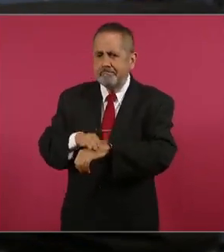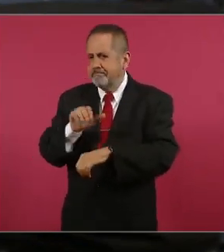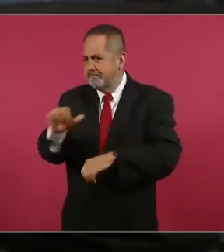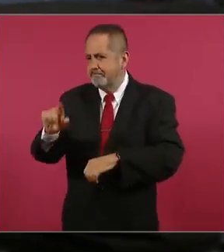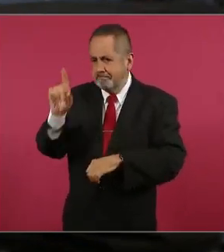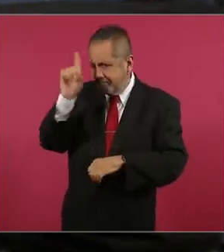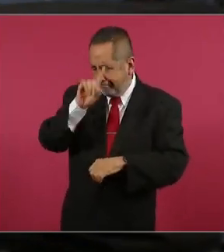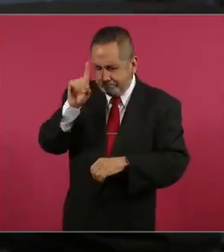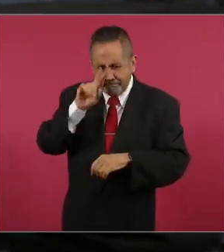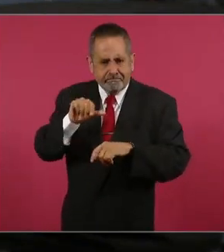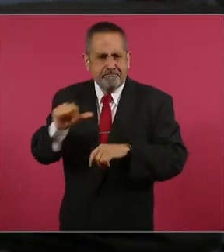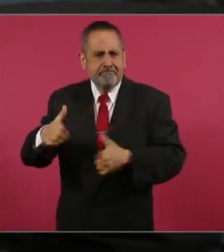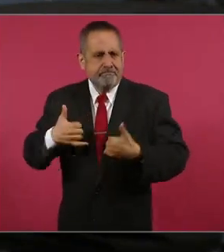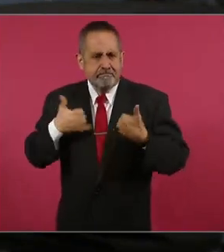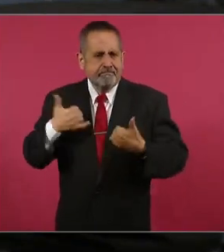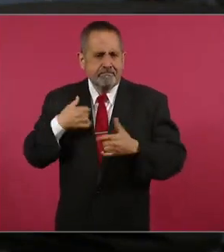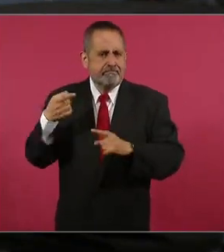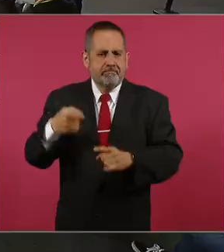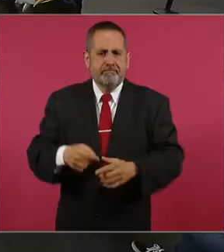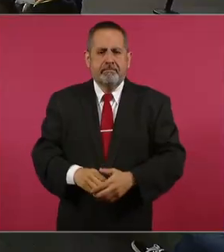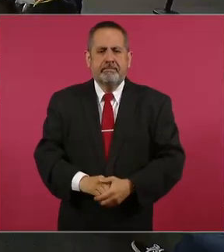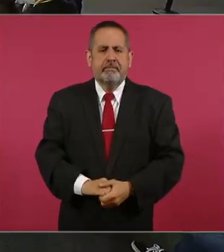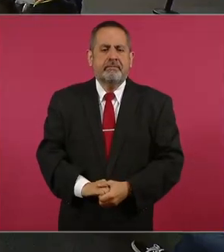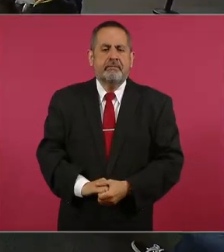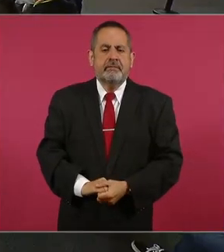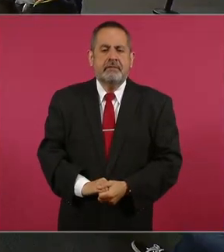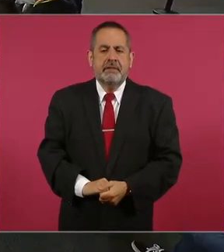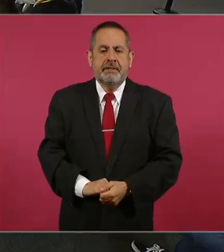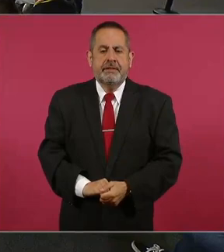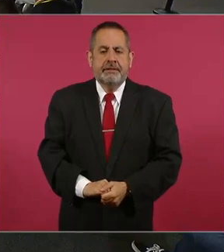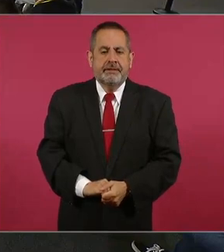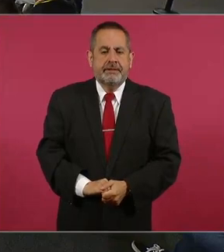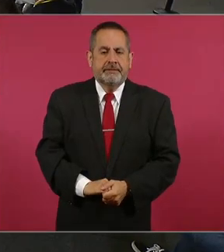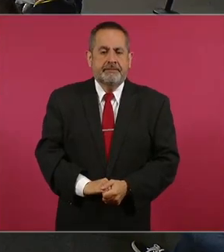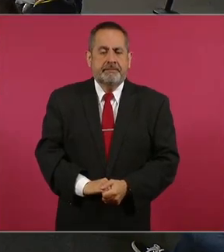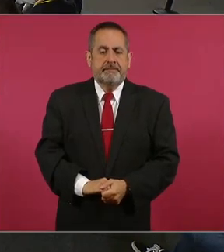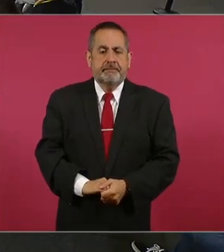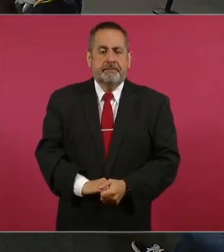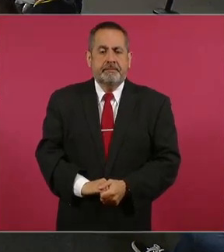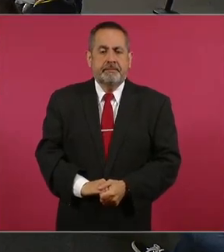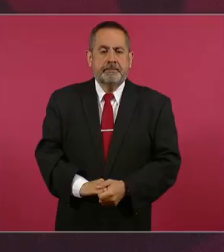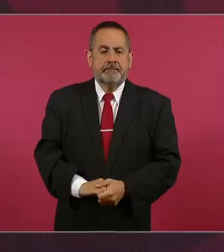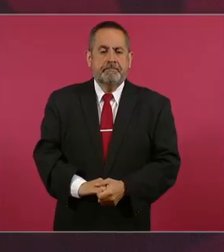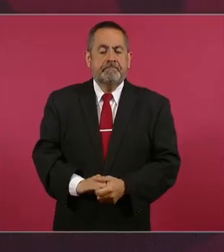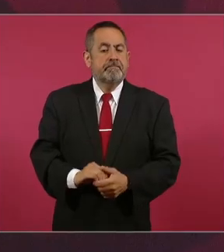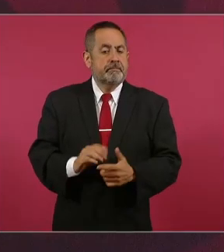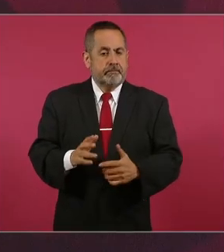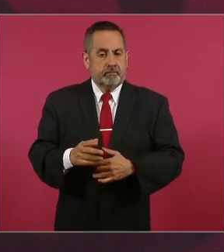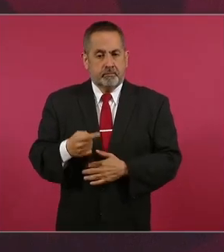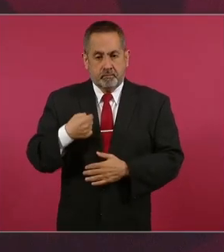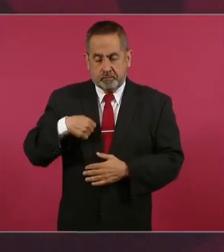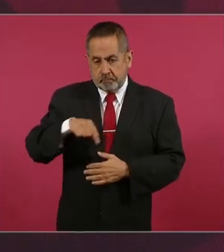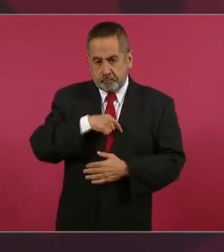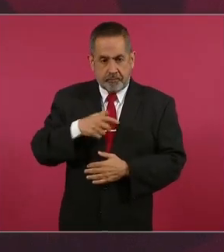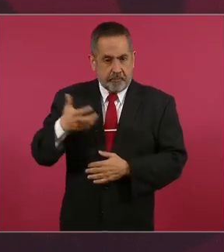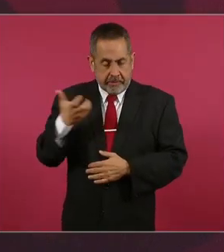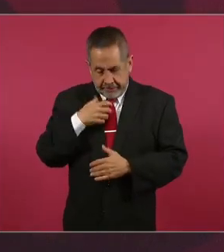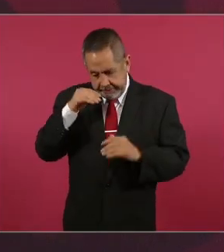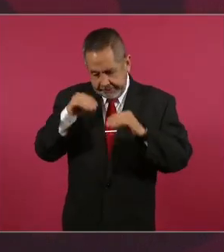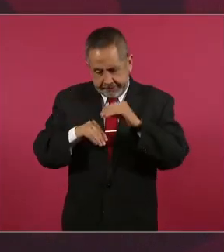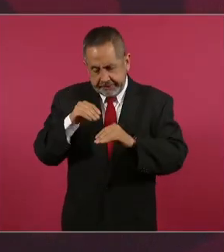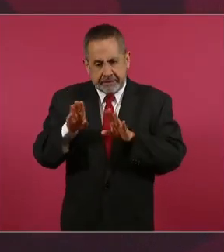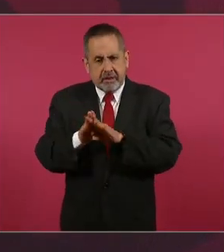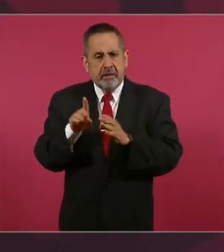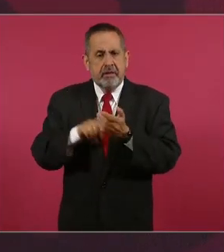a los jóvenes específicamente, señor presidente? Bueno, lo que estamos haciendo es algo